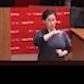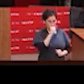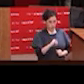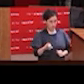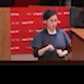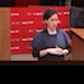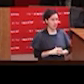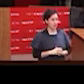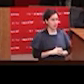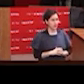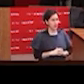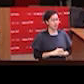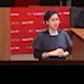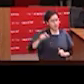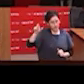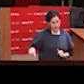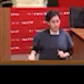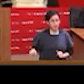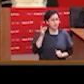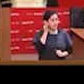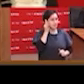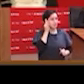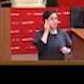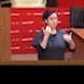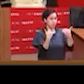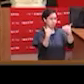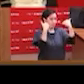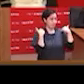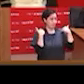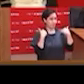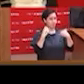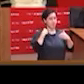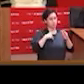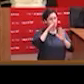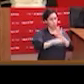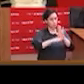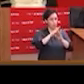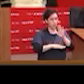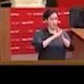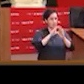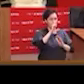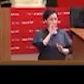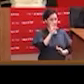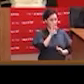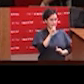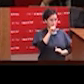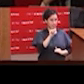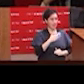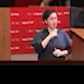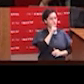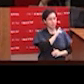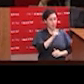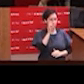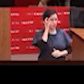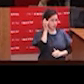Rodríguez responsable de del programa estrela de la fundación síndrome de